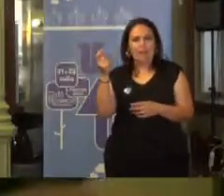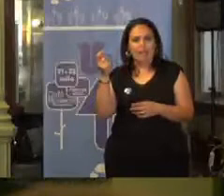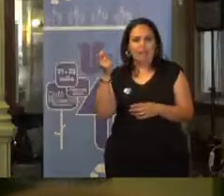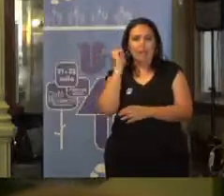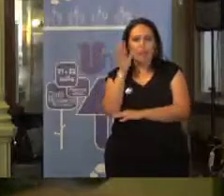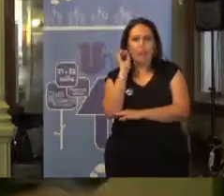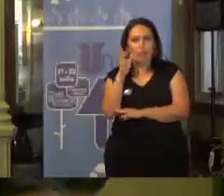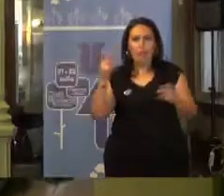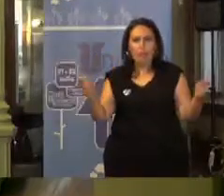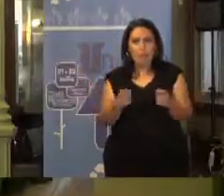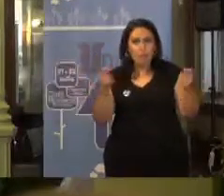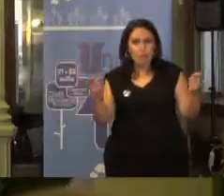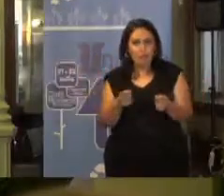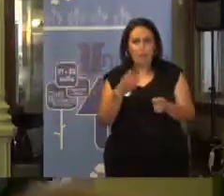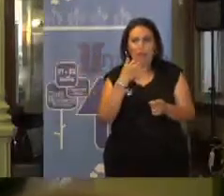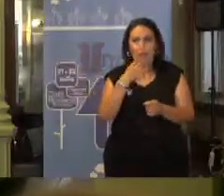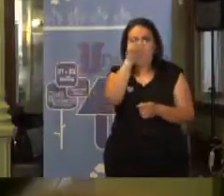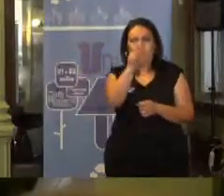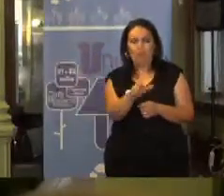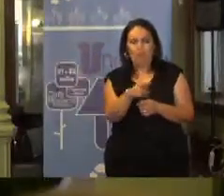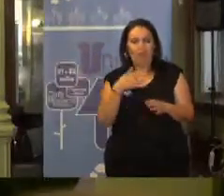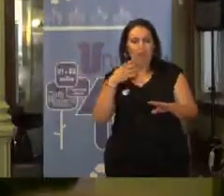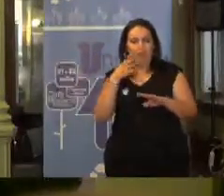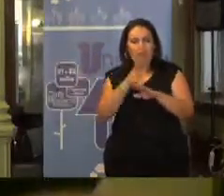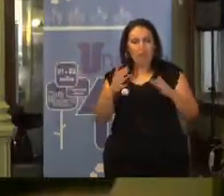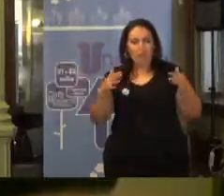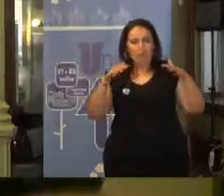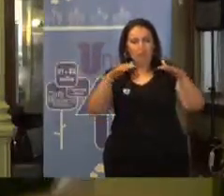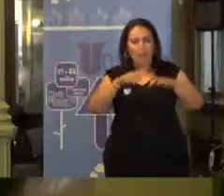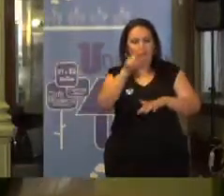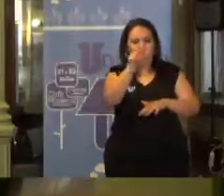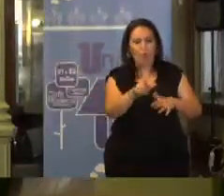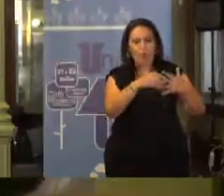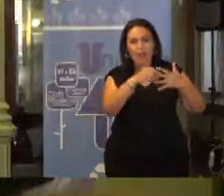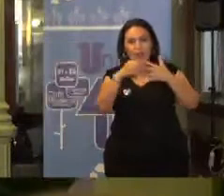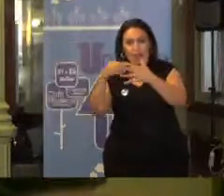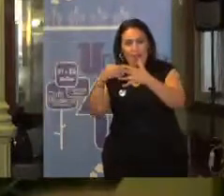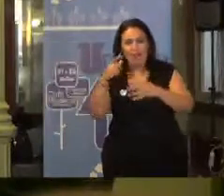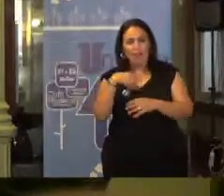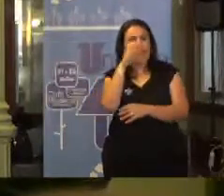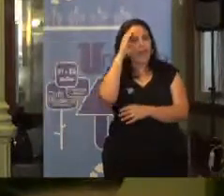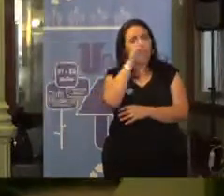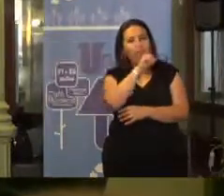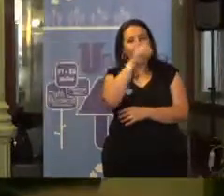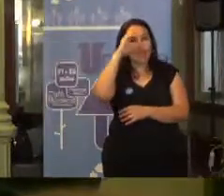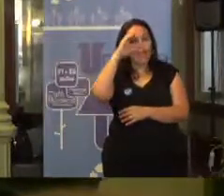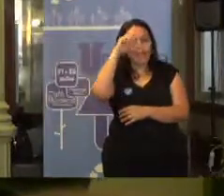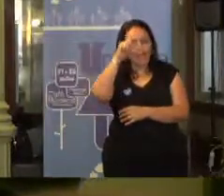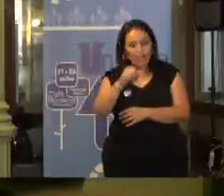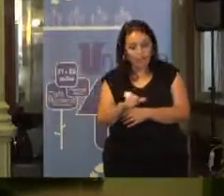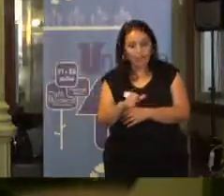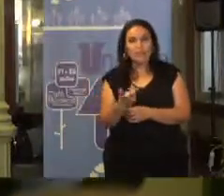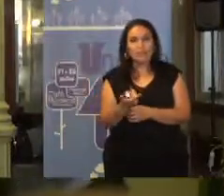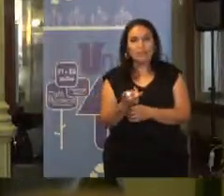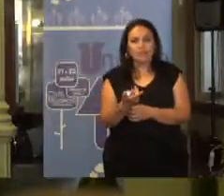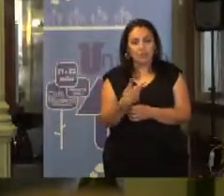tiña que estar presencialmente e escoitar a un líder, solo había líderes, pero imaginemos que houvese algunha lideresa tamén, a que